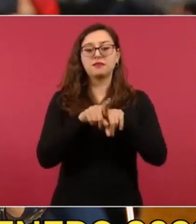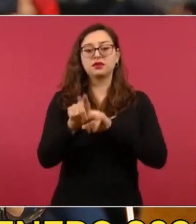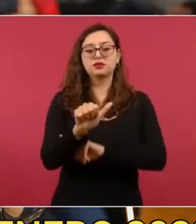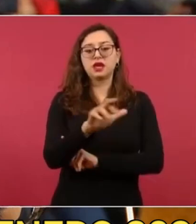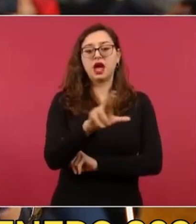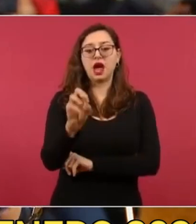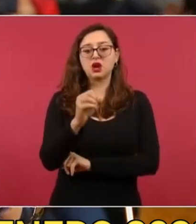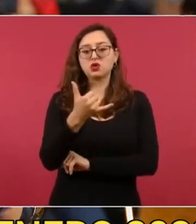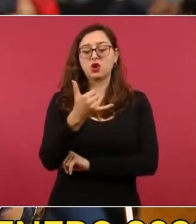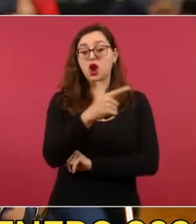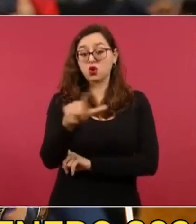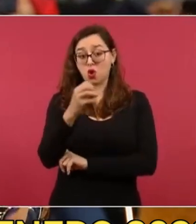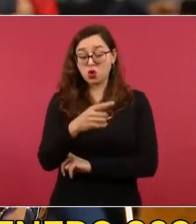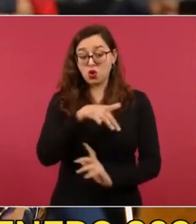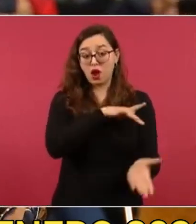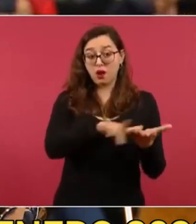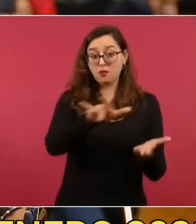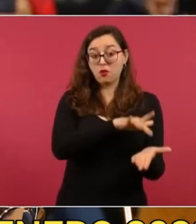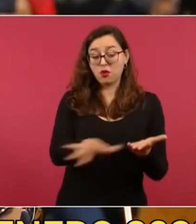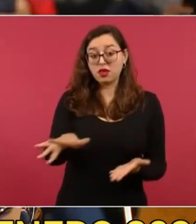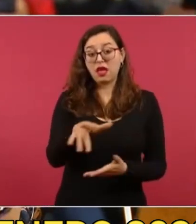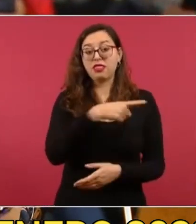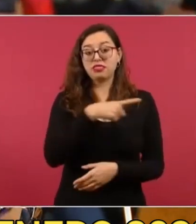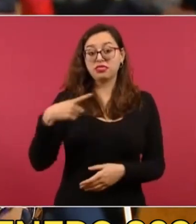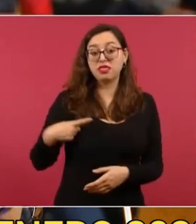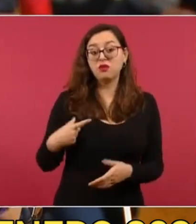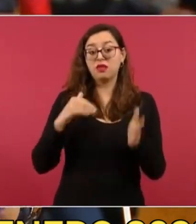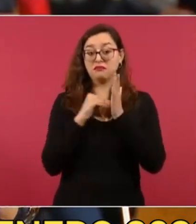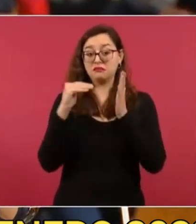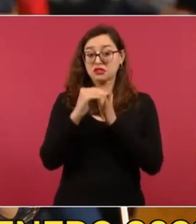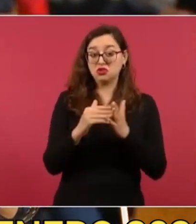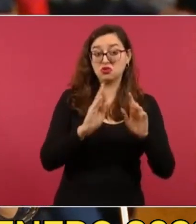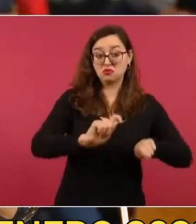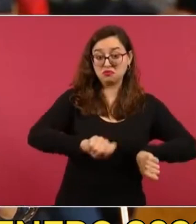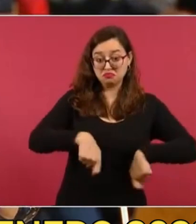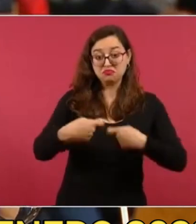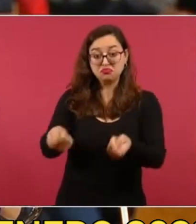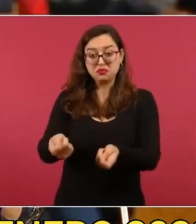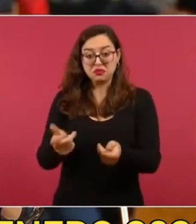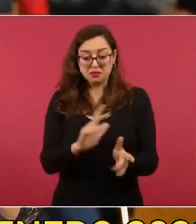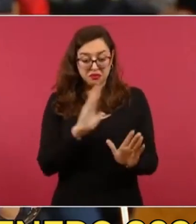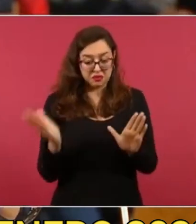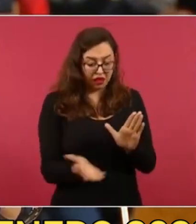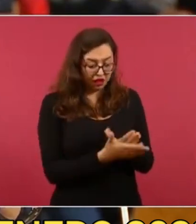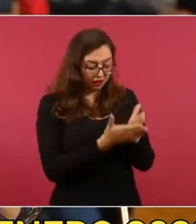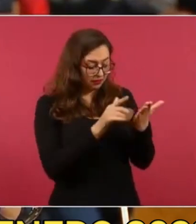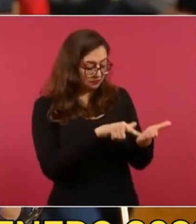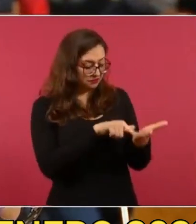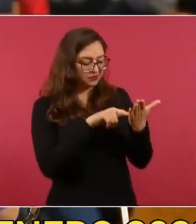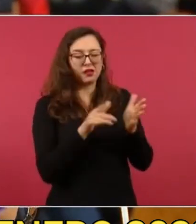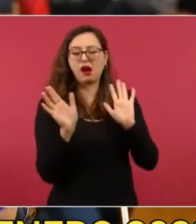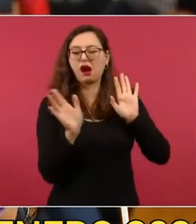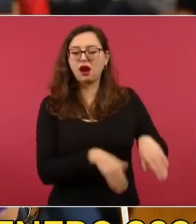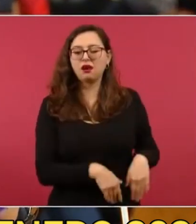deuda millonaria de 126 millones de pesos, donde pues él desempolvó el expediente para poder